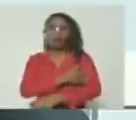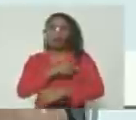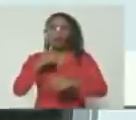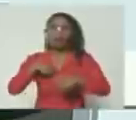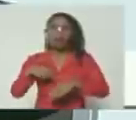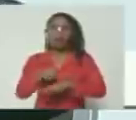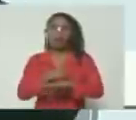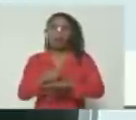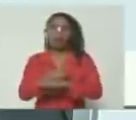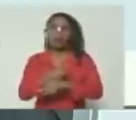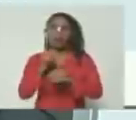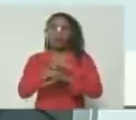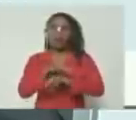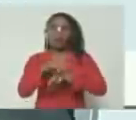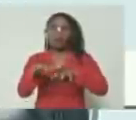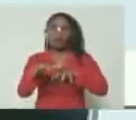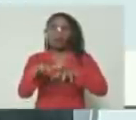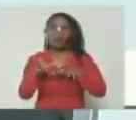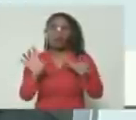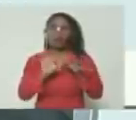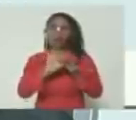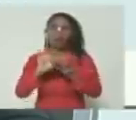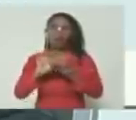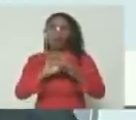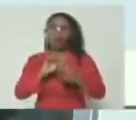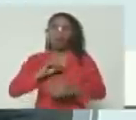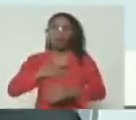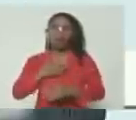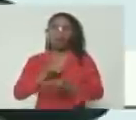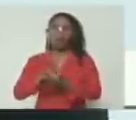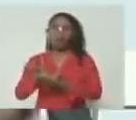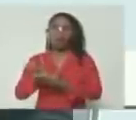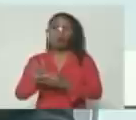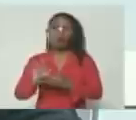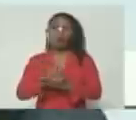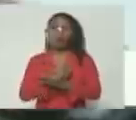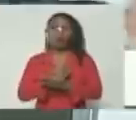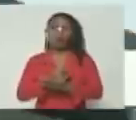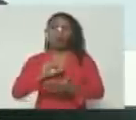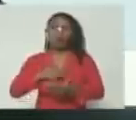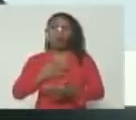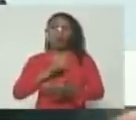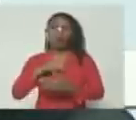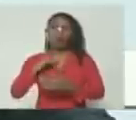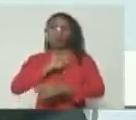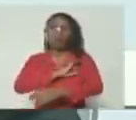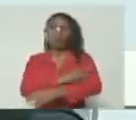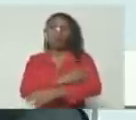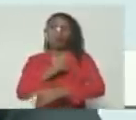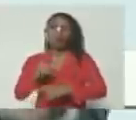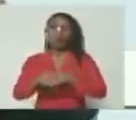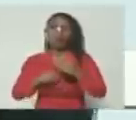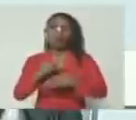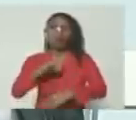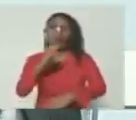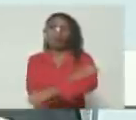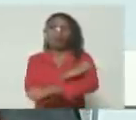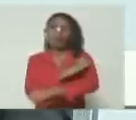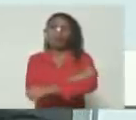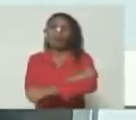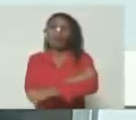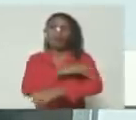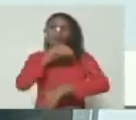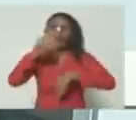gobierno con una mayoría unificada lo podemos sacar del poder, lo podemos desplazar del poder para que pasen a ejercer la oposición